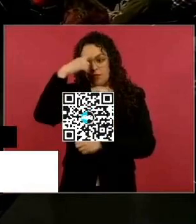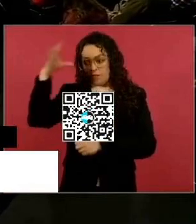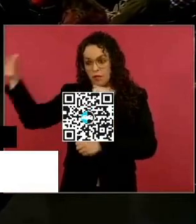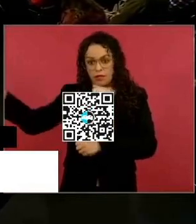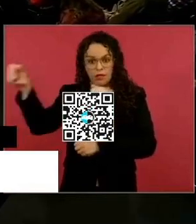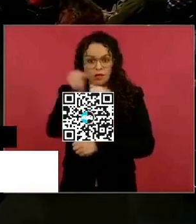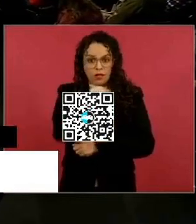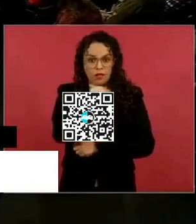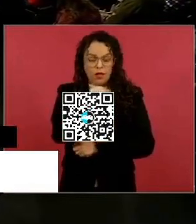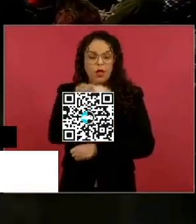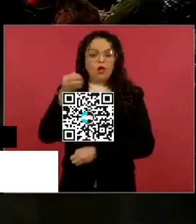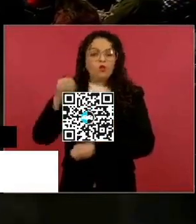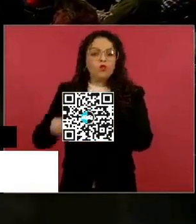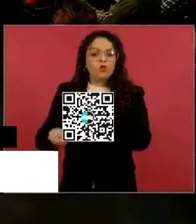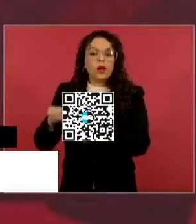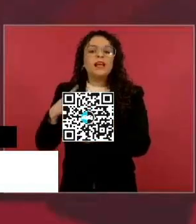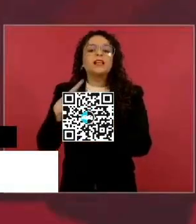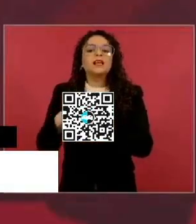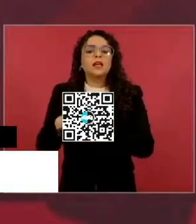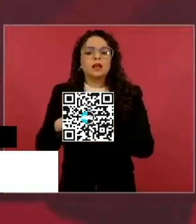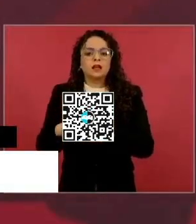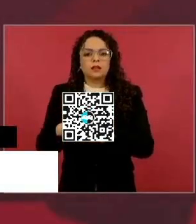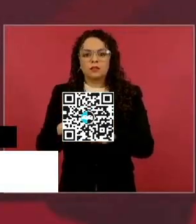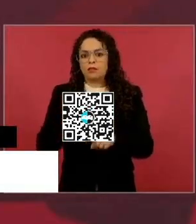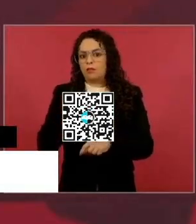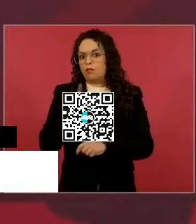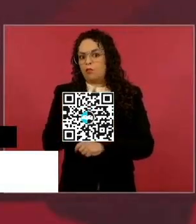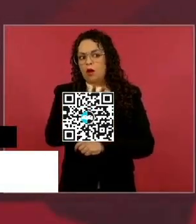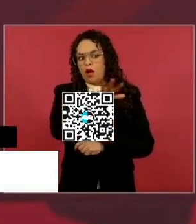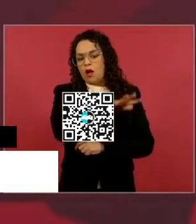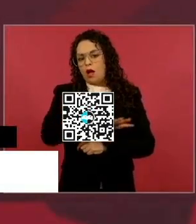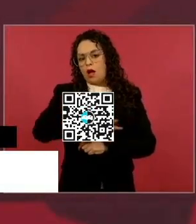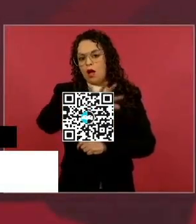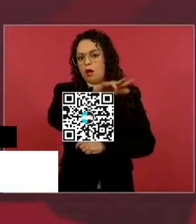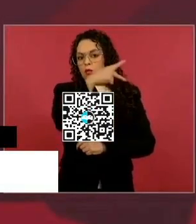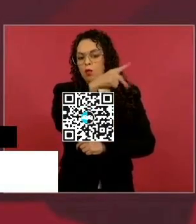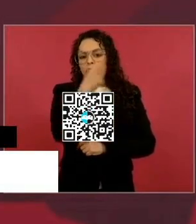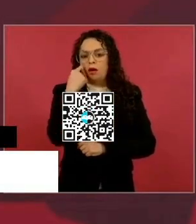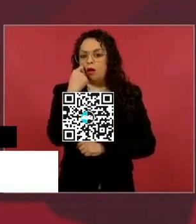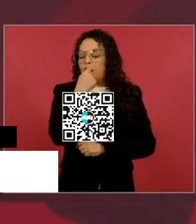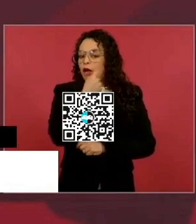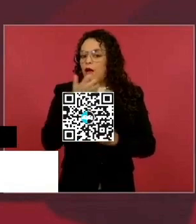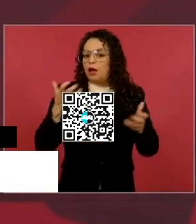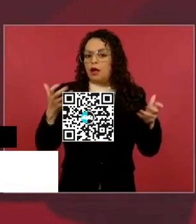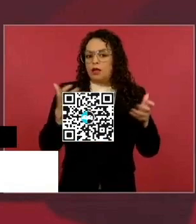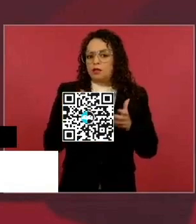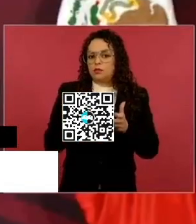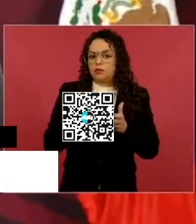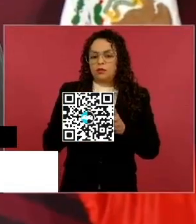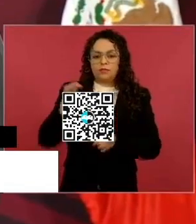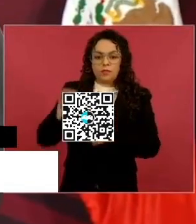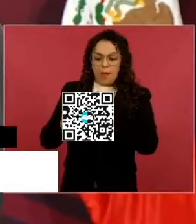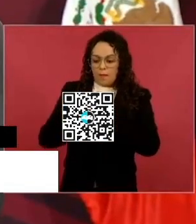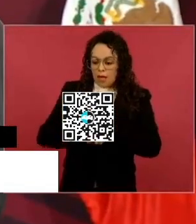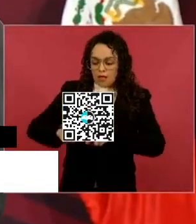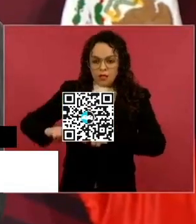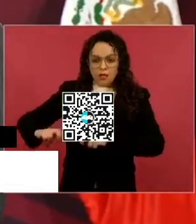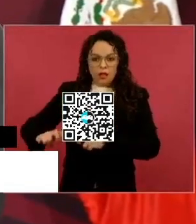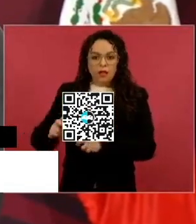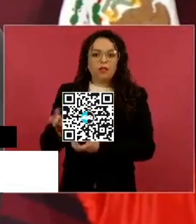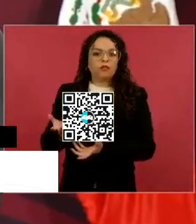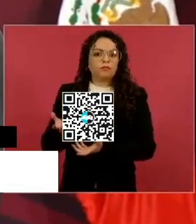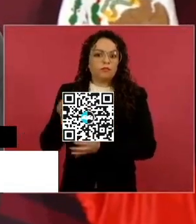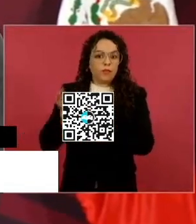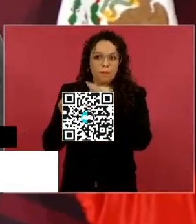a los jueces, que el pueblo elija a los magistrados, que el pueblo elija a los ministros.